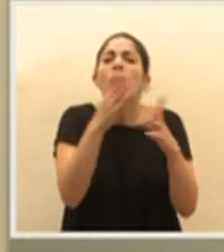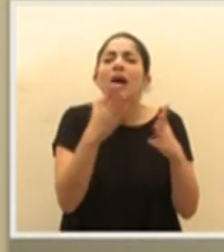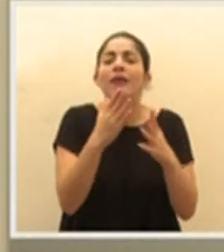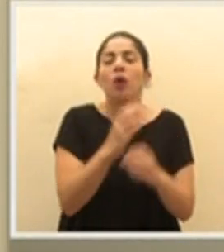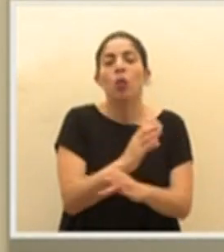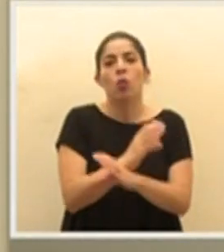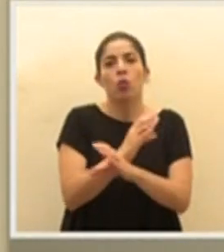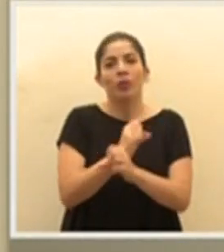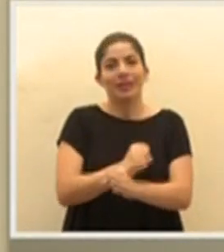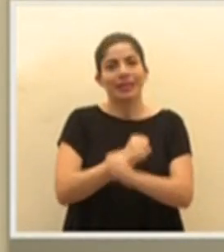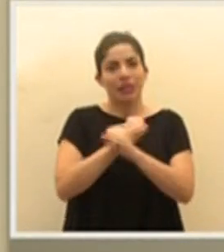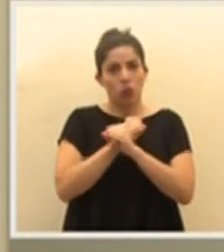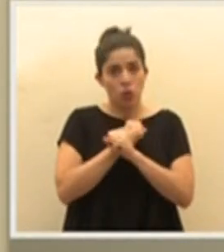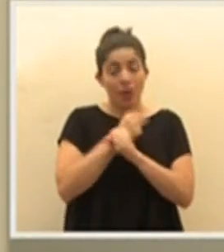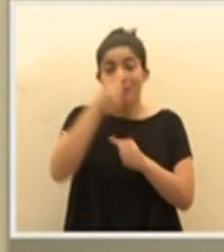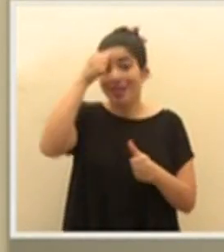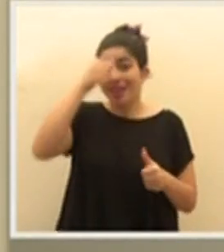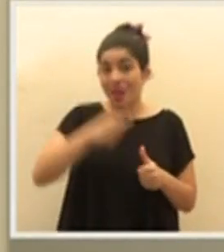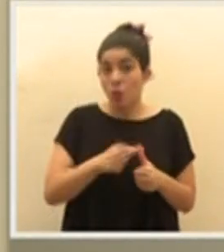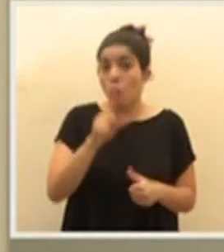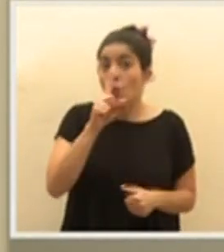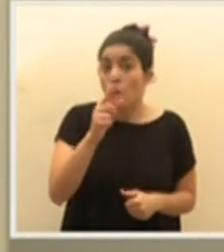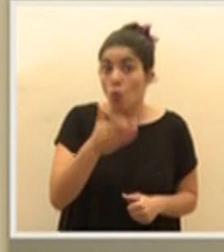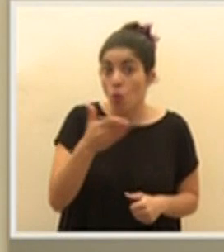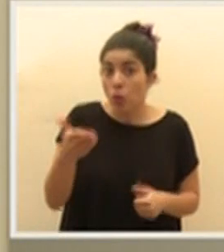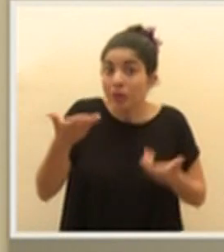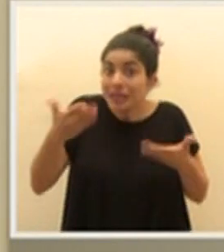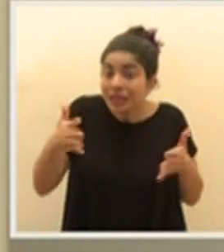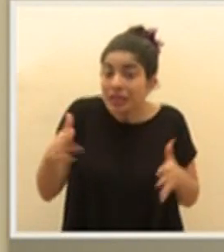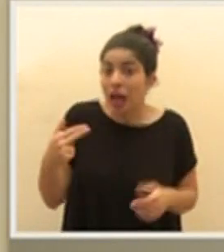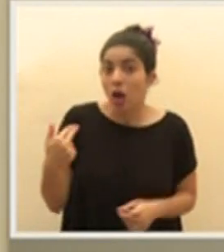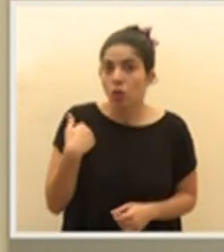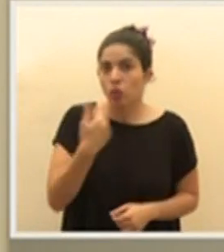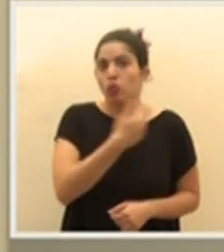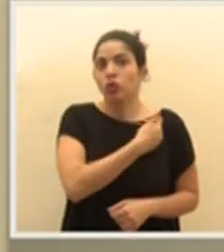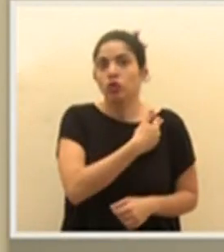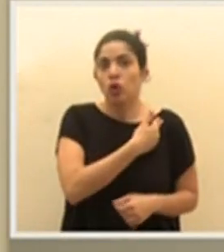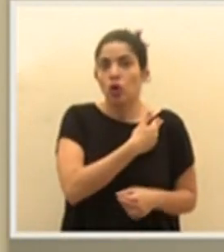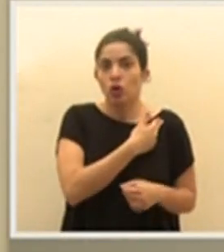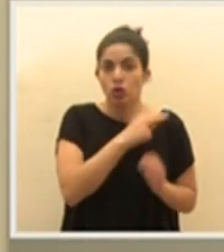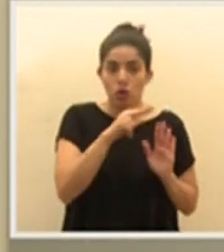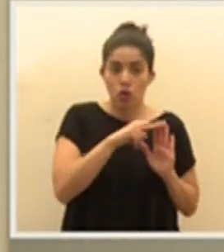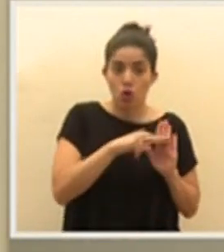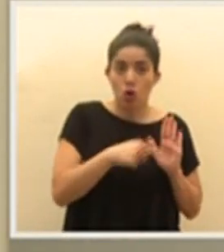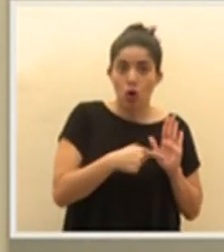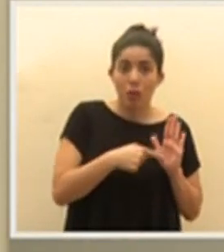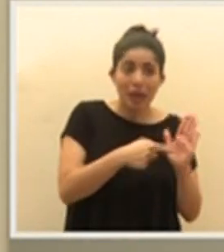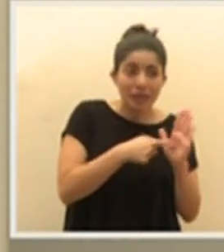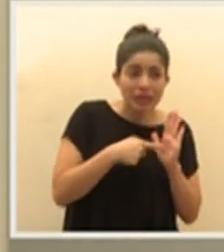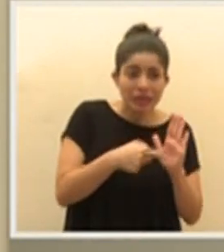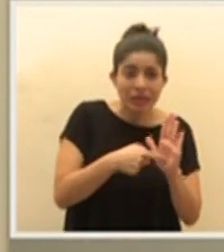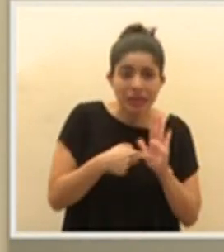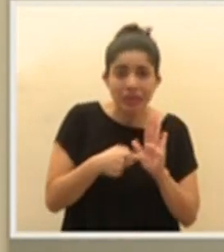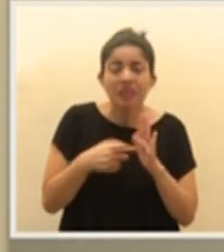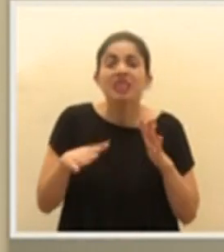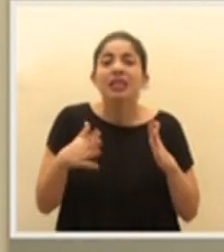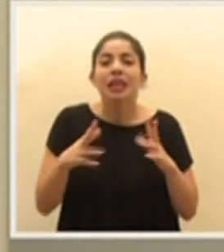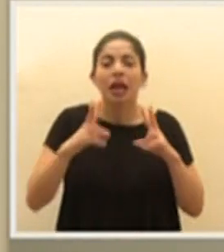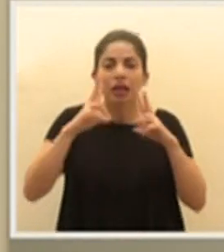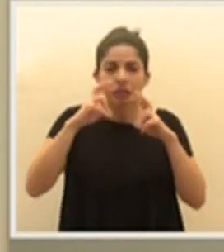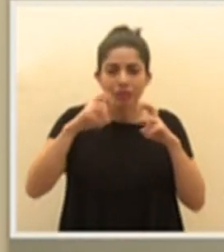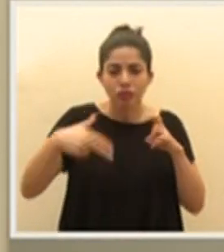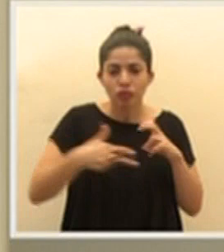seguridad. Recordemos que una de las cosas que ya estamos nosotros en la normativa exigiendo es la